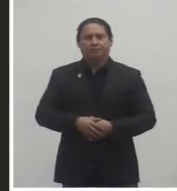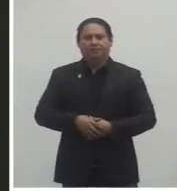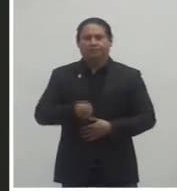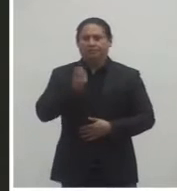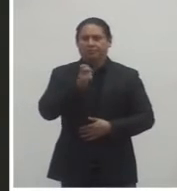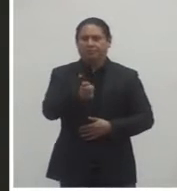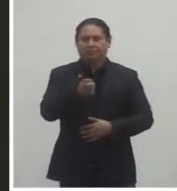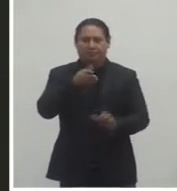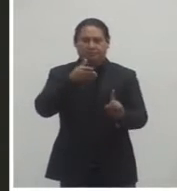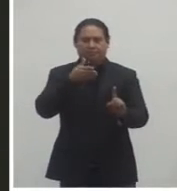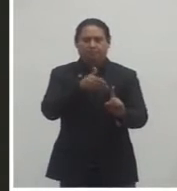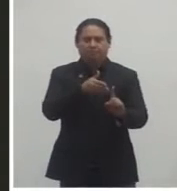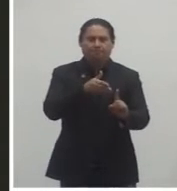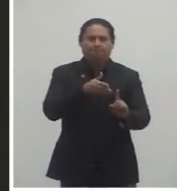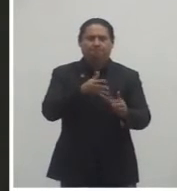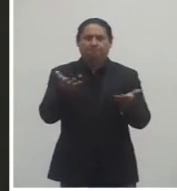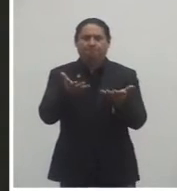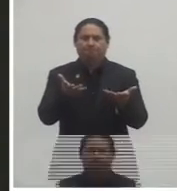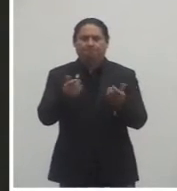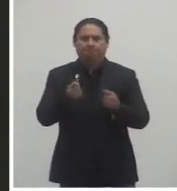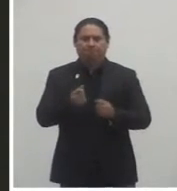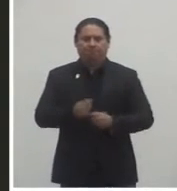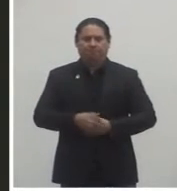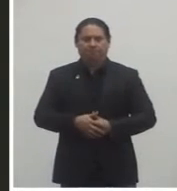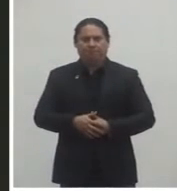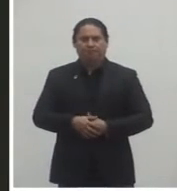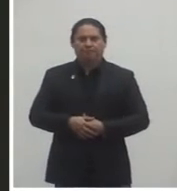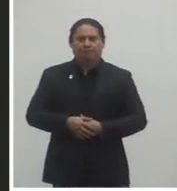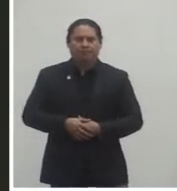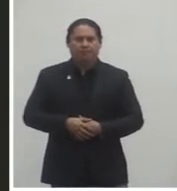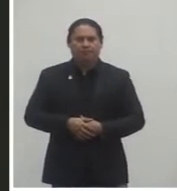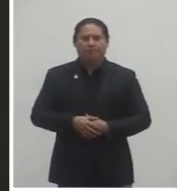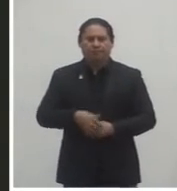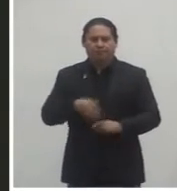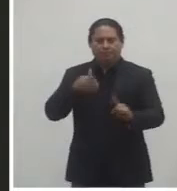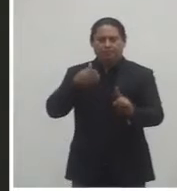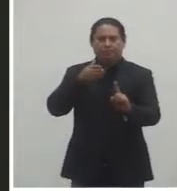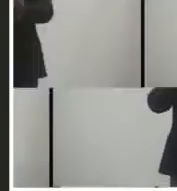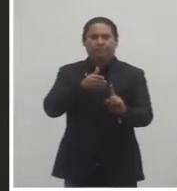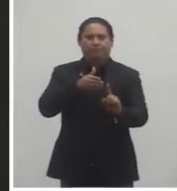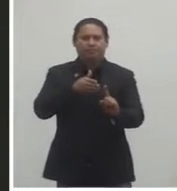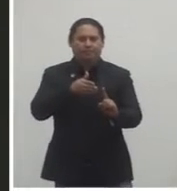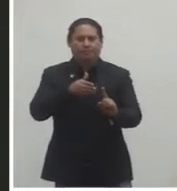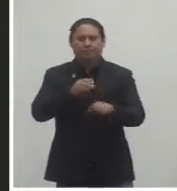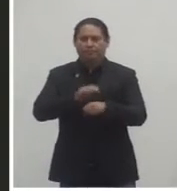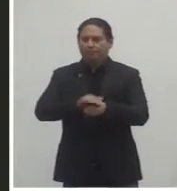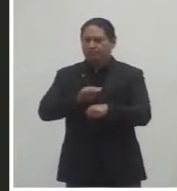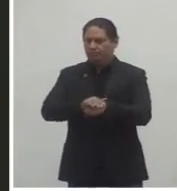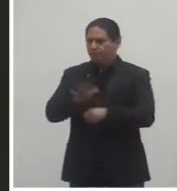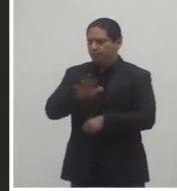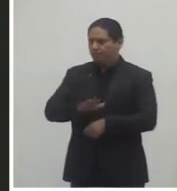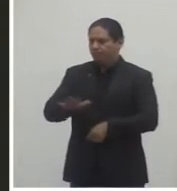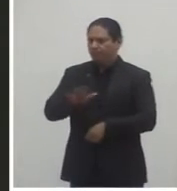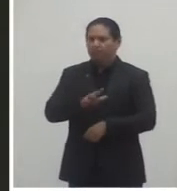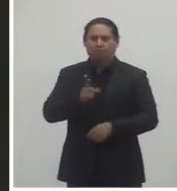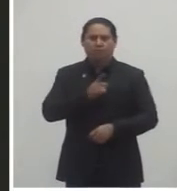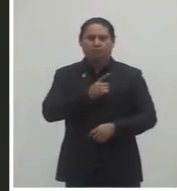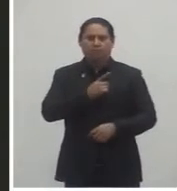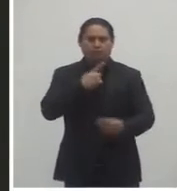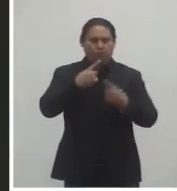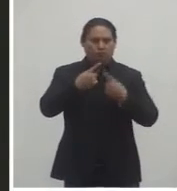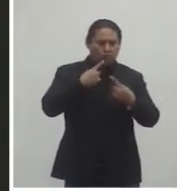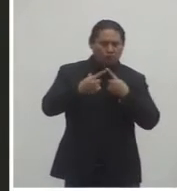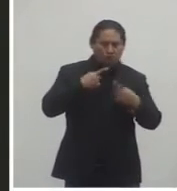la finalidad de las acciones que hemos emprendido. La finalidad, amigas y amigos, no es la disputa